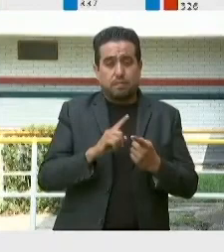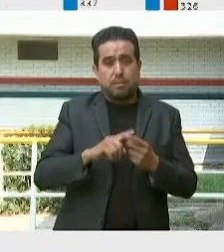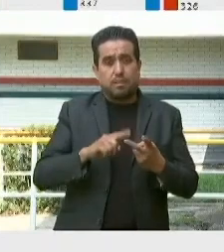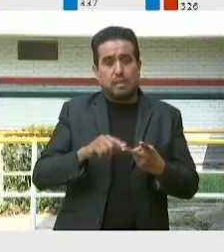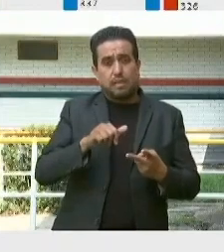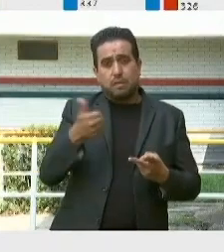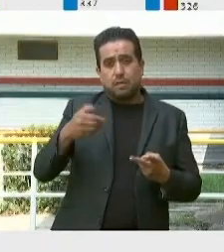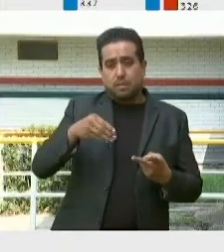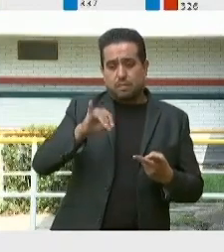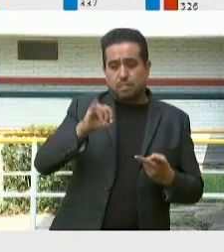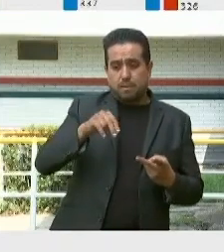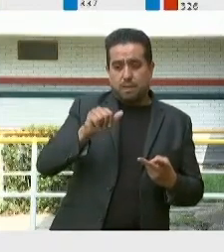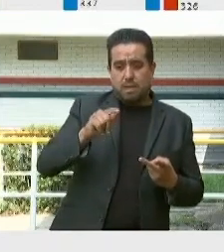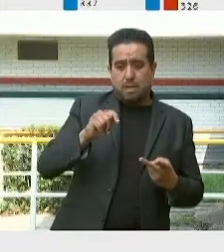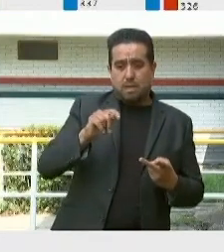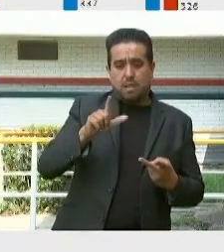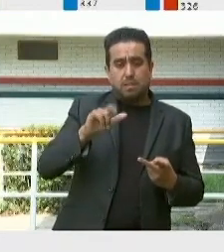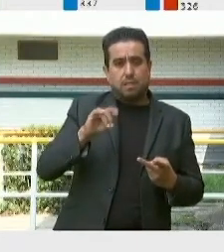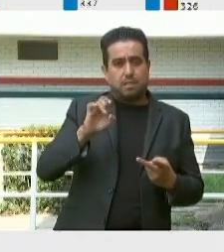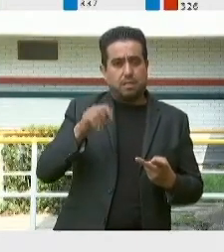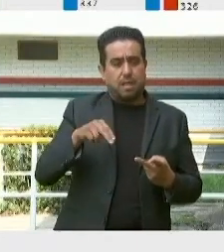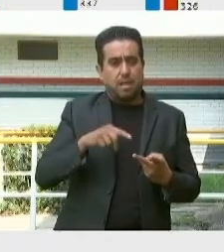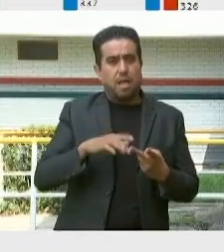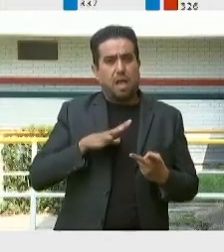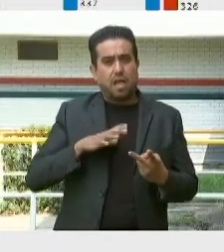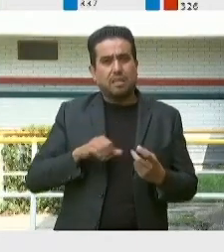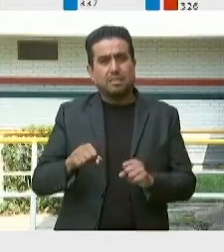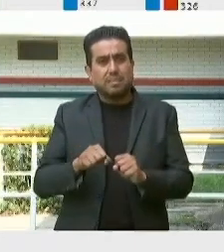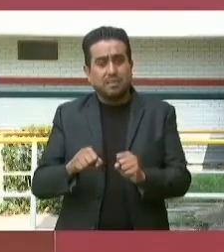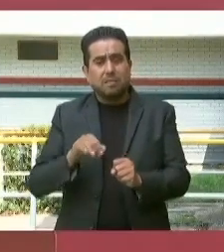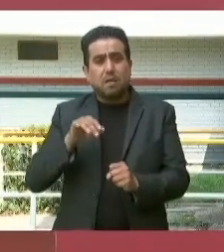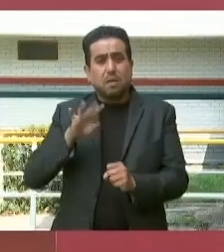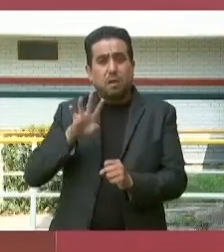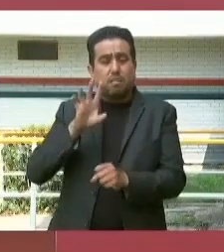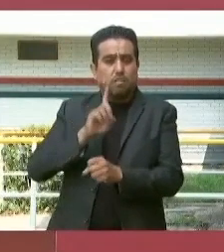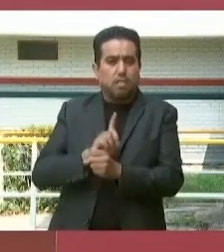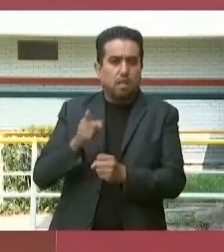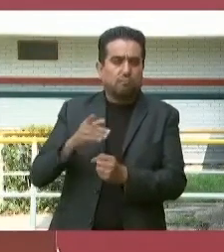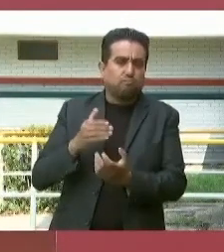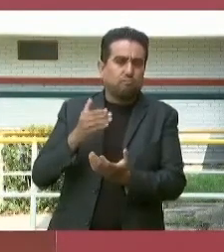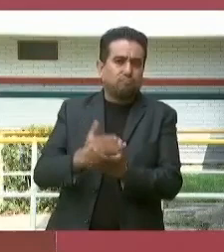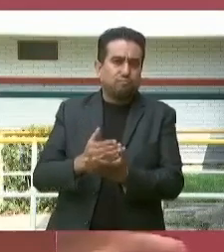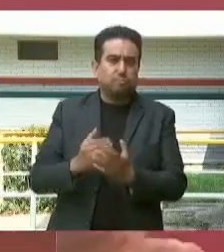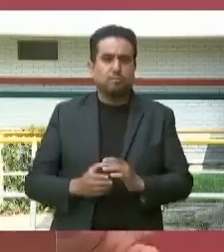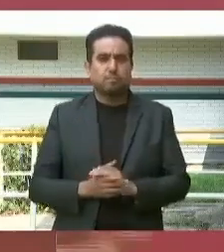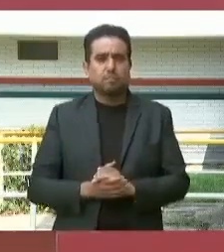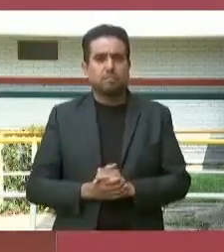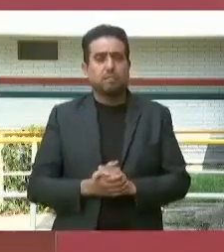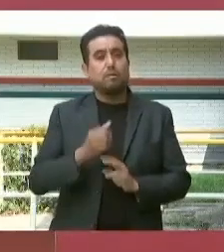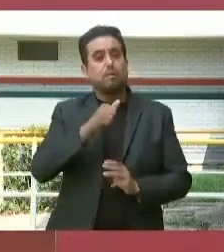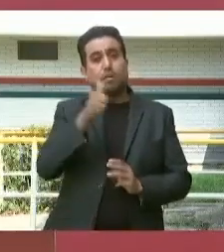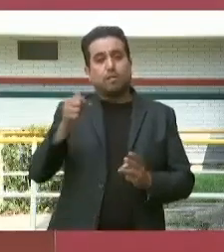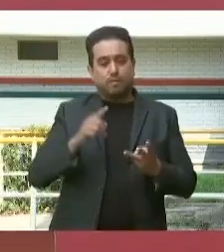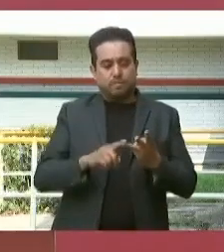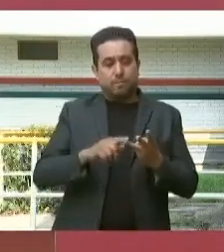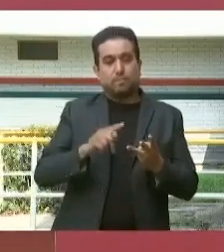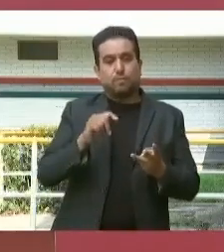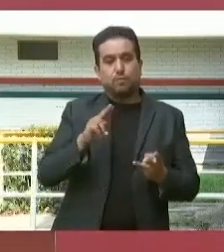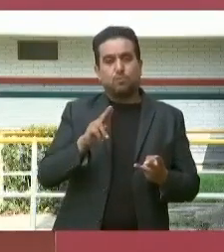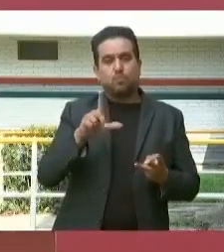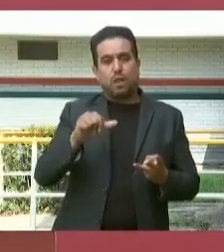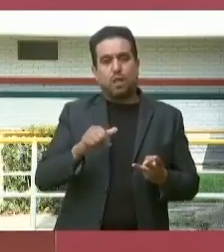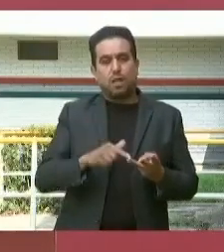minatitlán minatitlán también por el sismo salió cuatro días y tula también estuvo